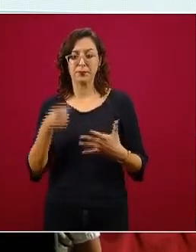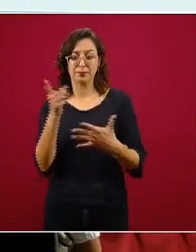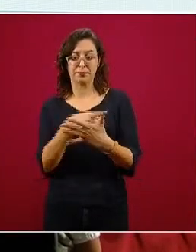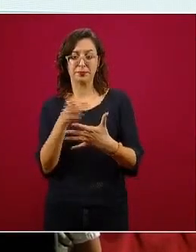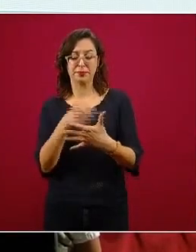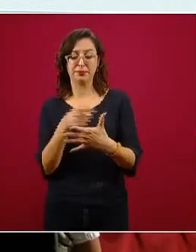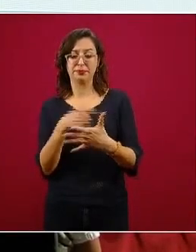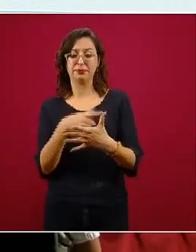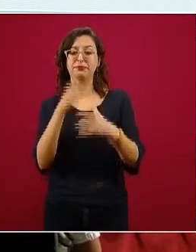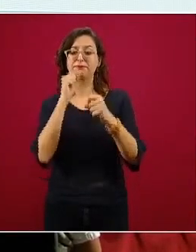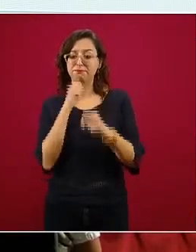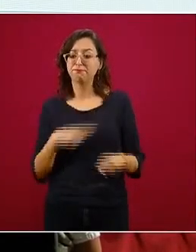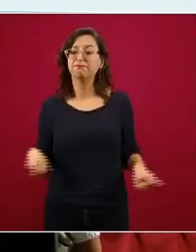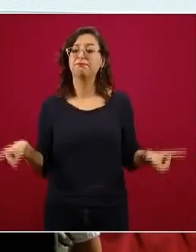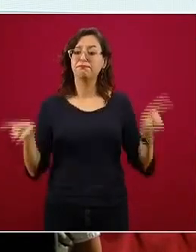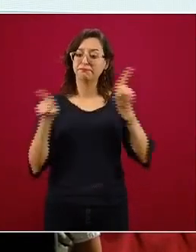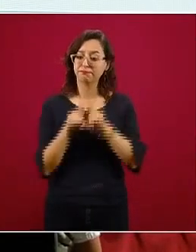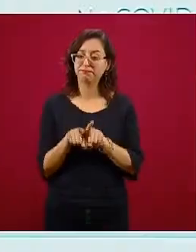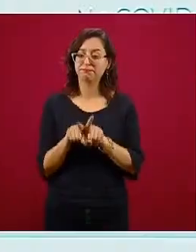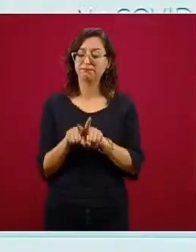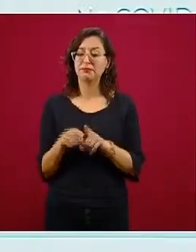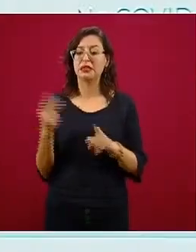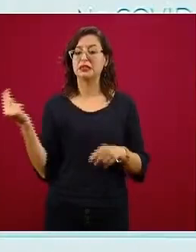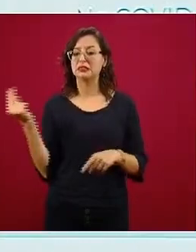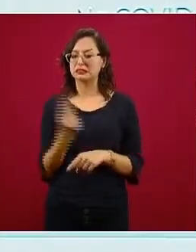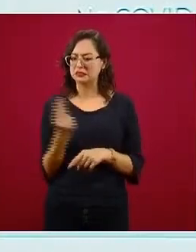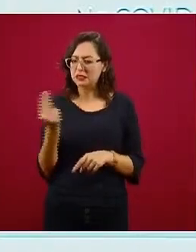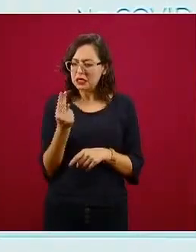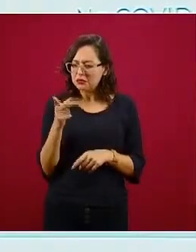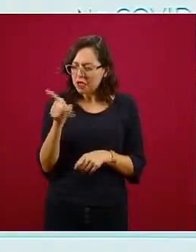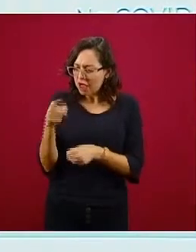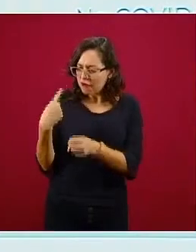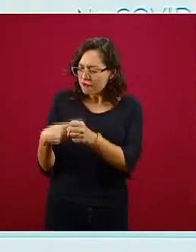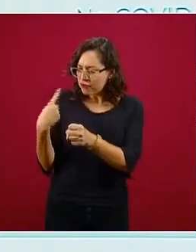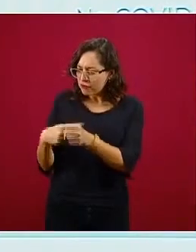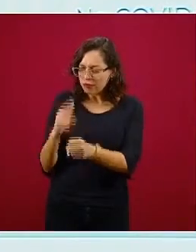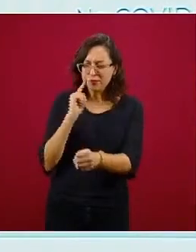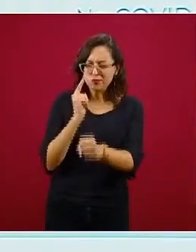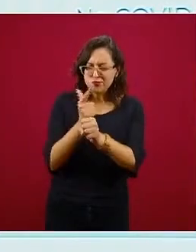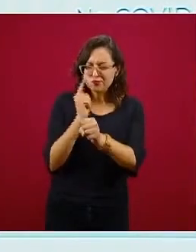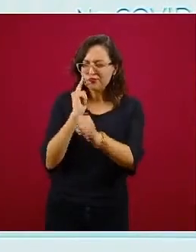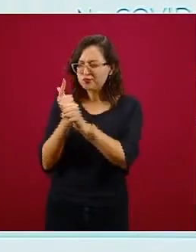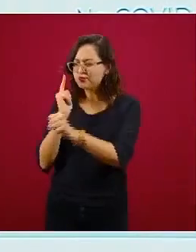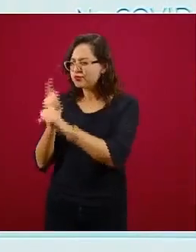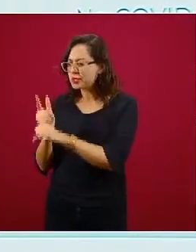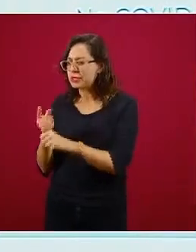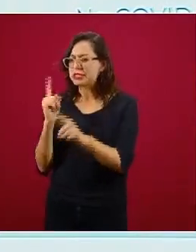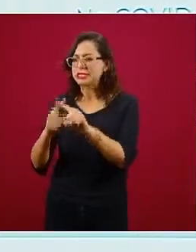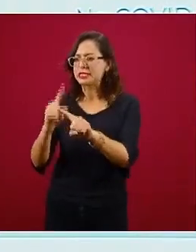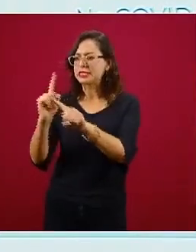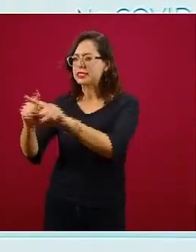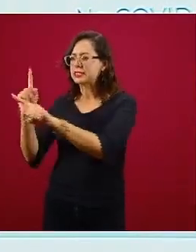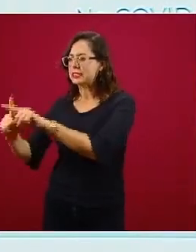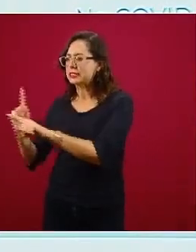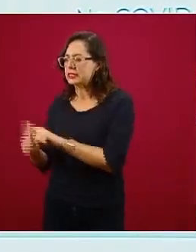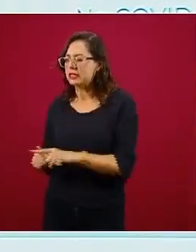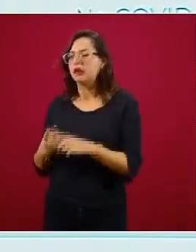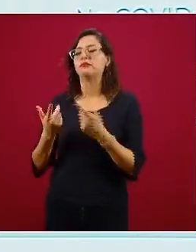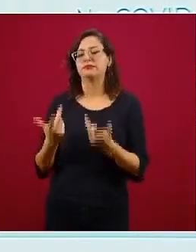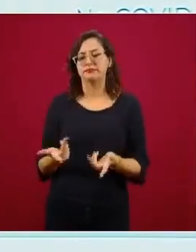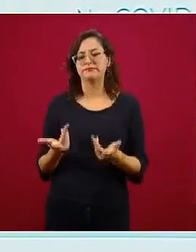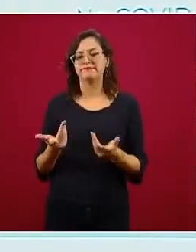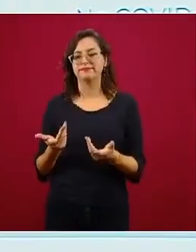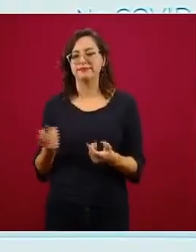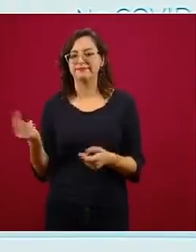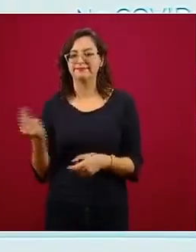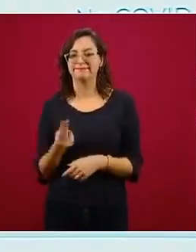necesitamos tener también una intensificación del seguimiento, la detección y el seguimiento especialmente de estos grupos de alto riesgo. La